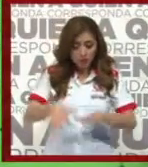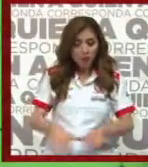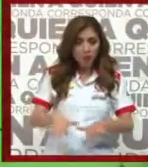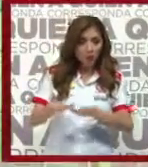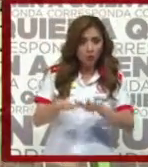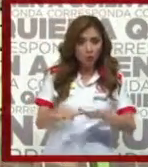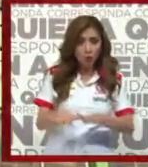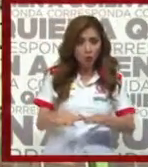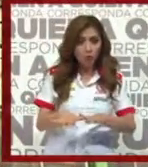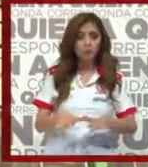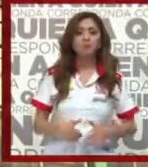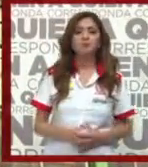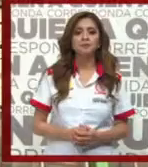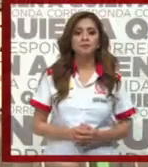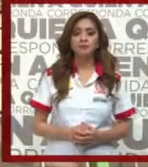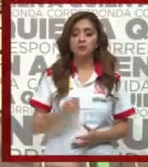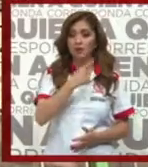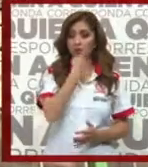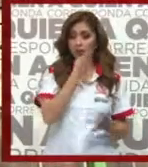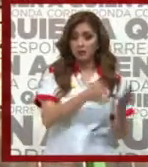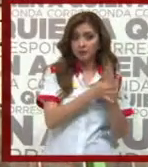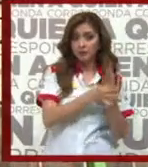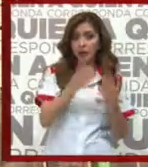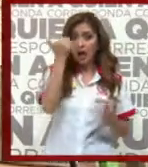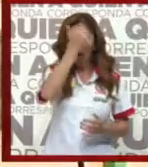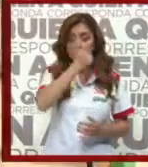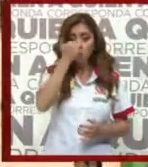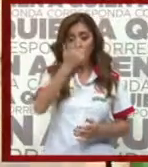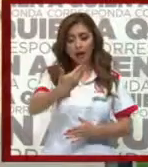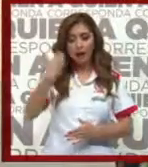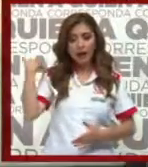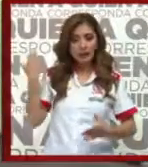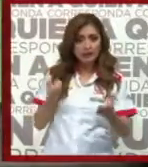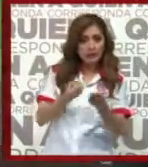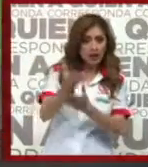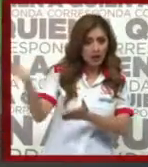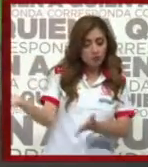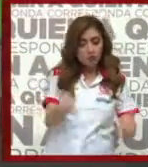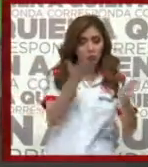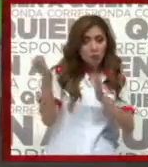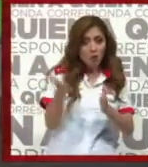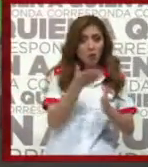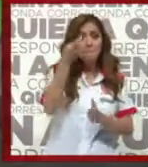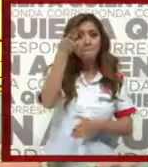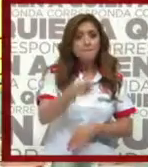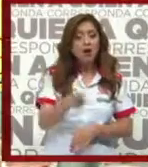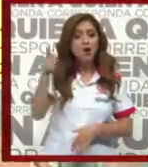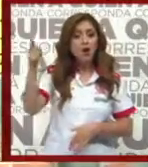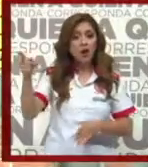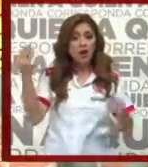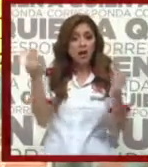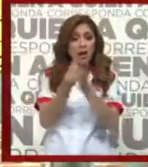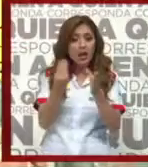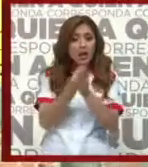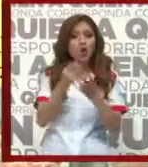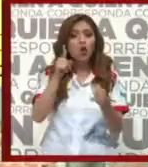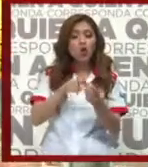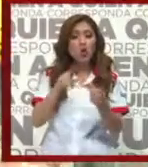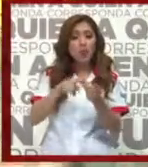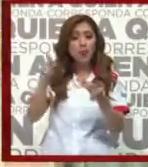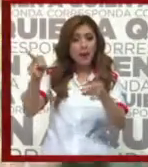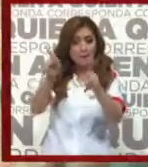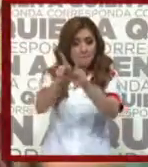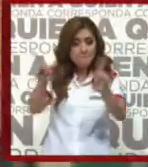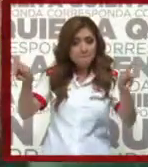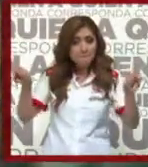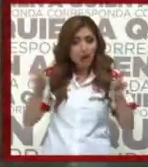cuando tiemblan. Nos dijeron que los alumnos fueron evacuados, pero que ahora las clases son impartidas en el patio principal bajo